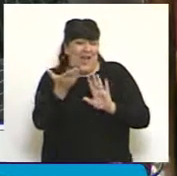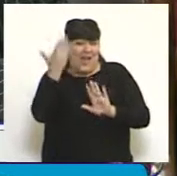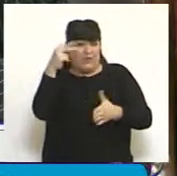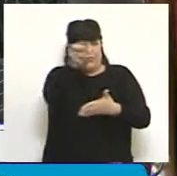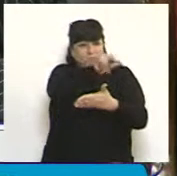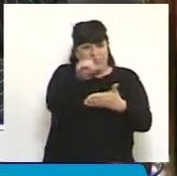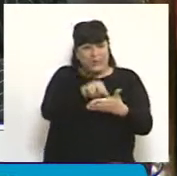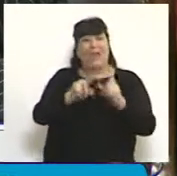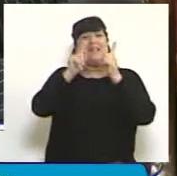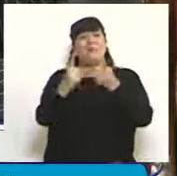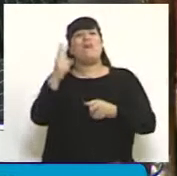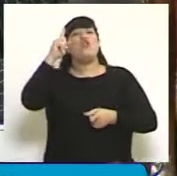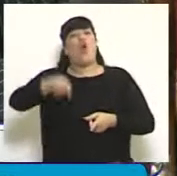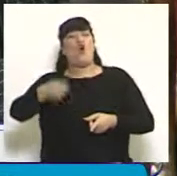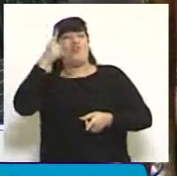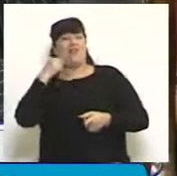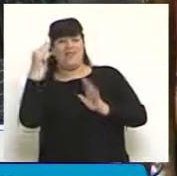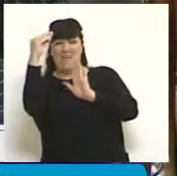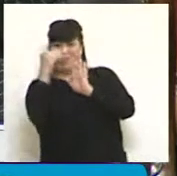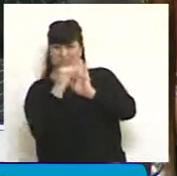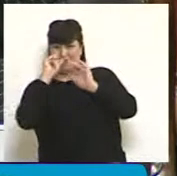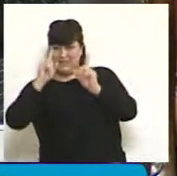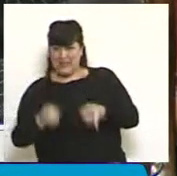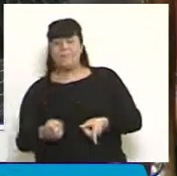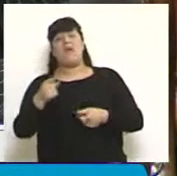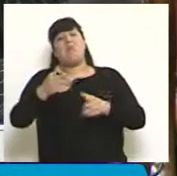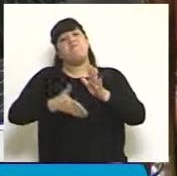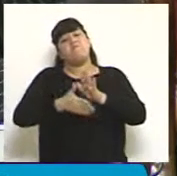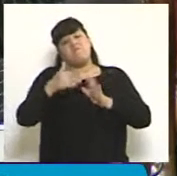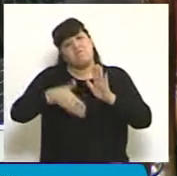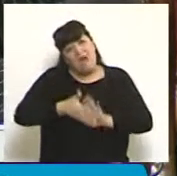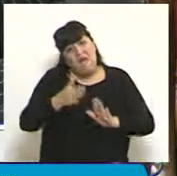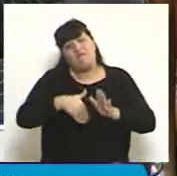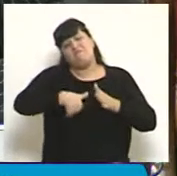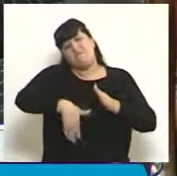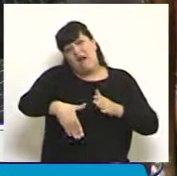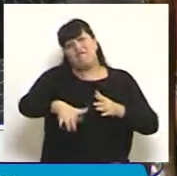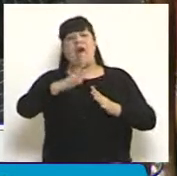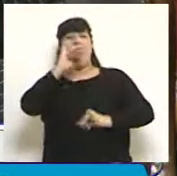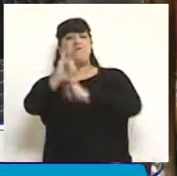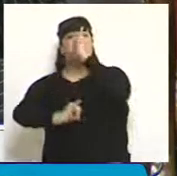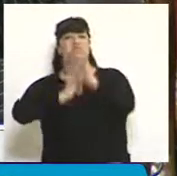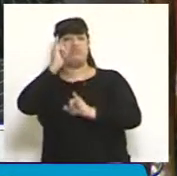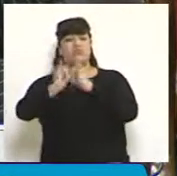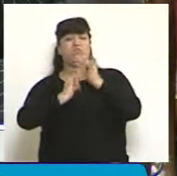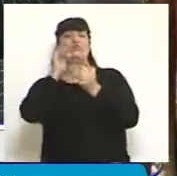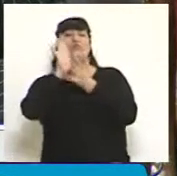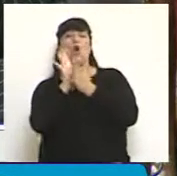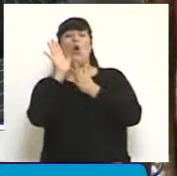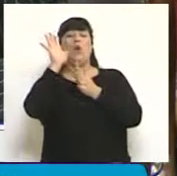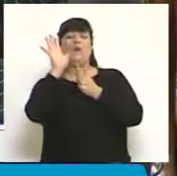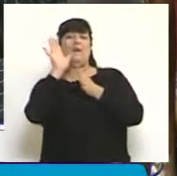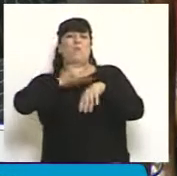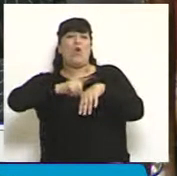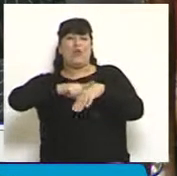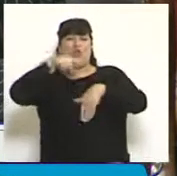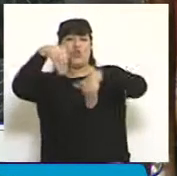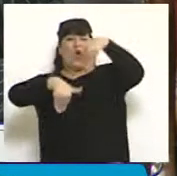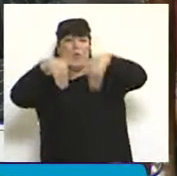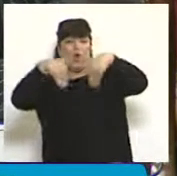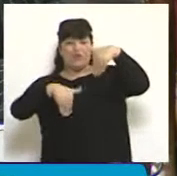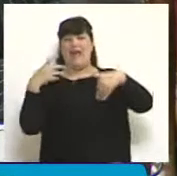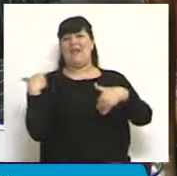en el orden del día para el momento en que se haga uso de la opción de votar